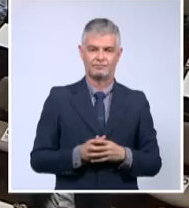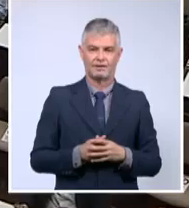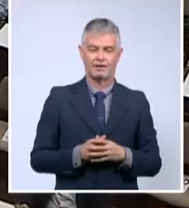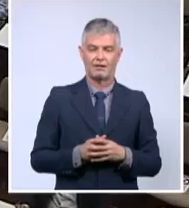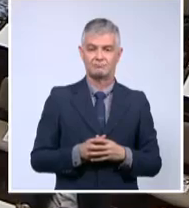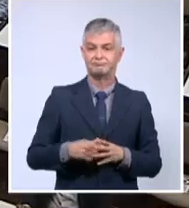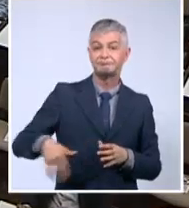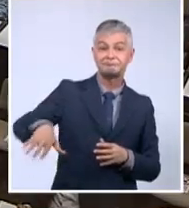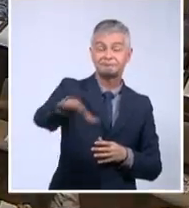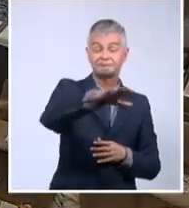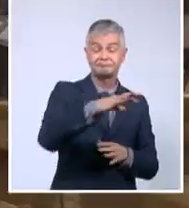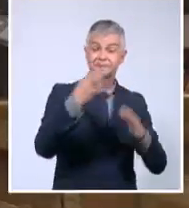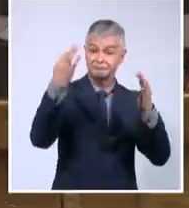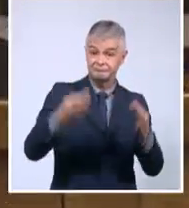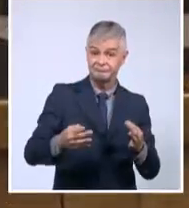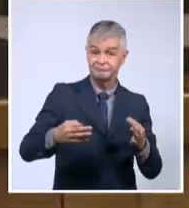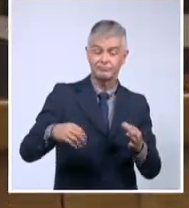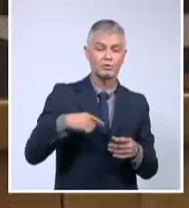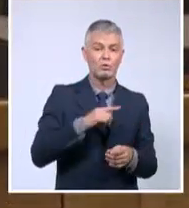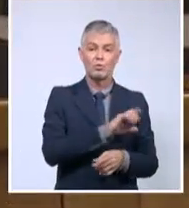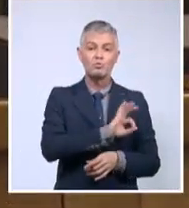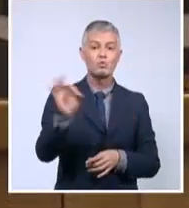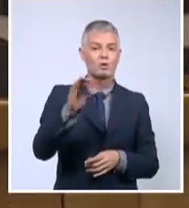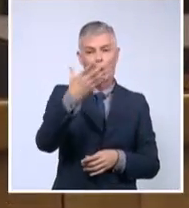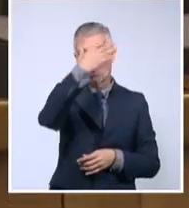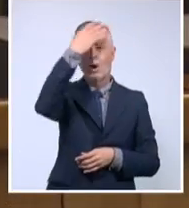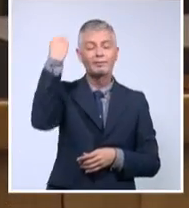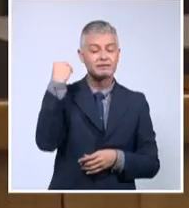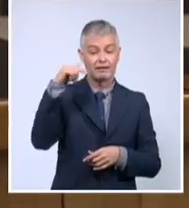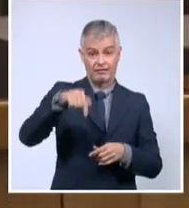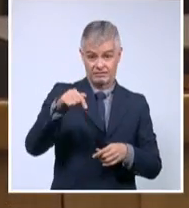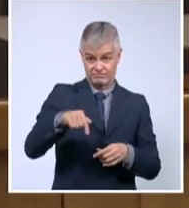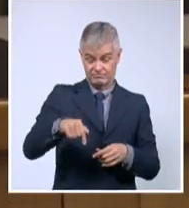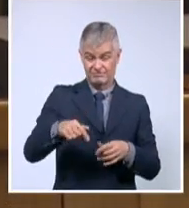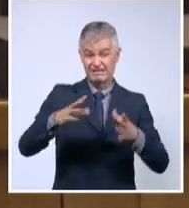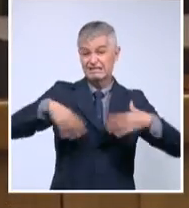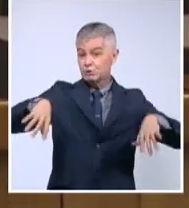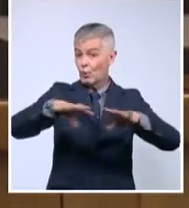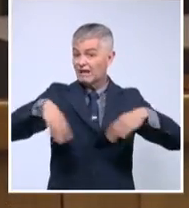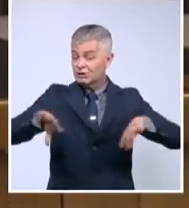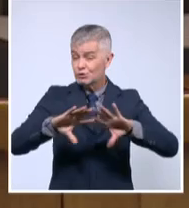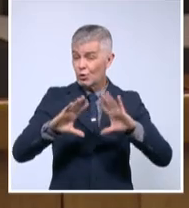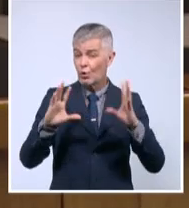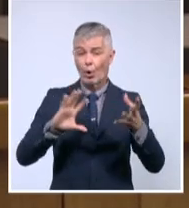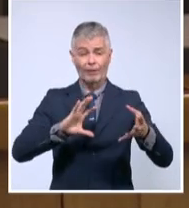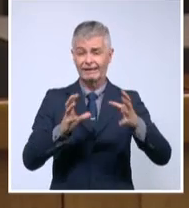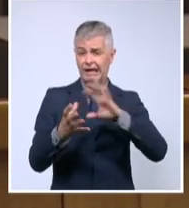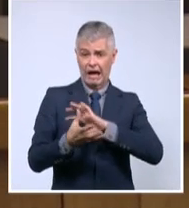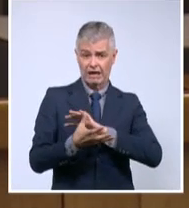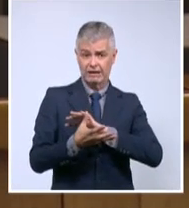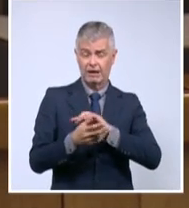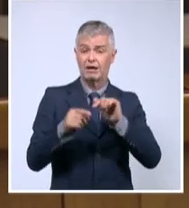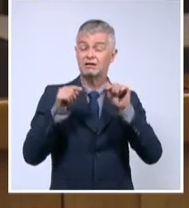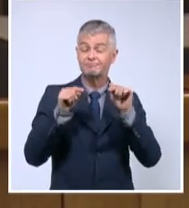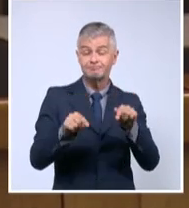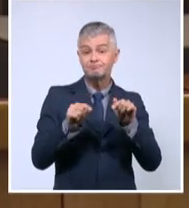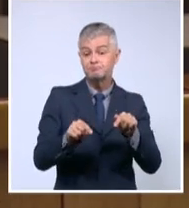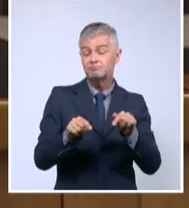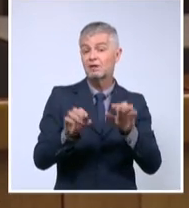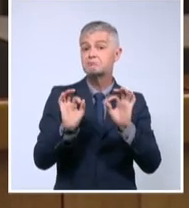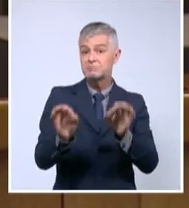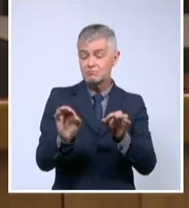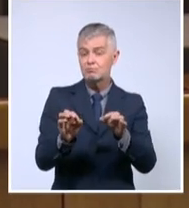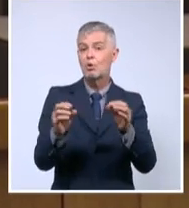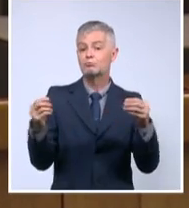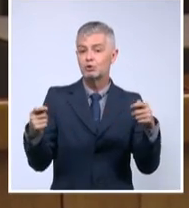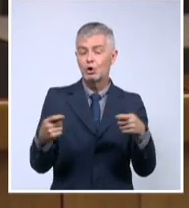Compatriotas, seguramente no olvidaremos que este escenario tan complejo que hoy hemos descrito coincidió en el tiempo con el periodo de elecciones en nuestro vecino del